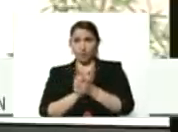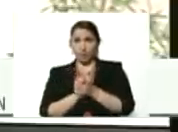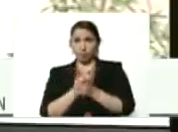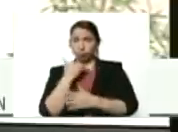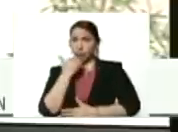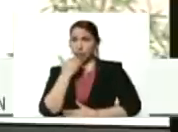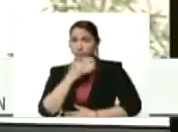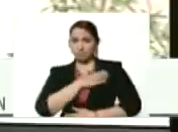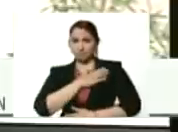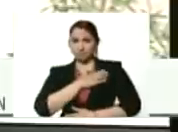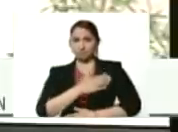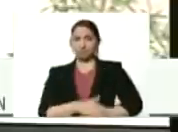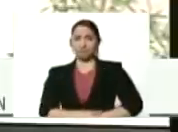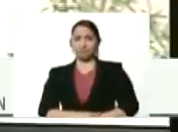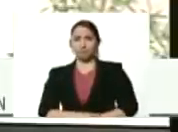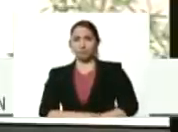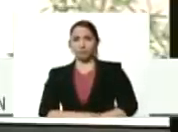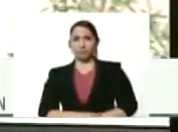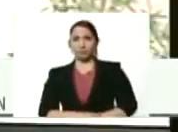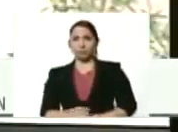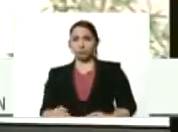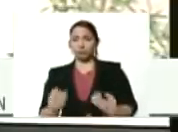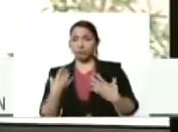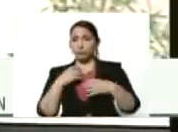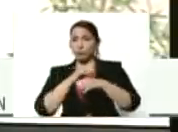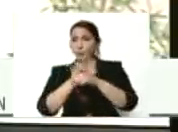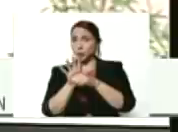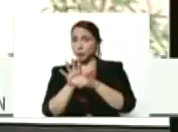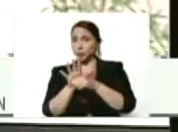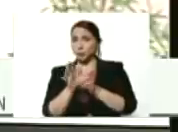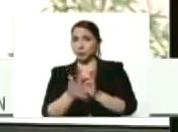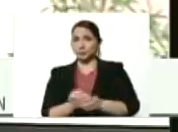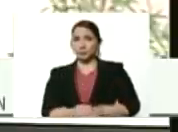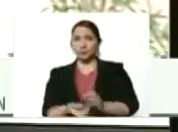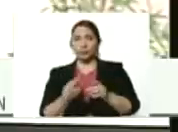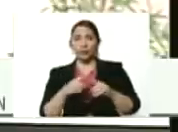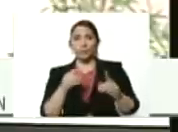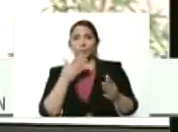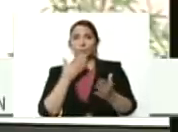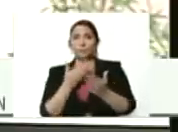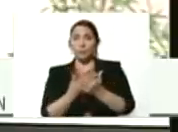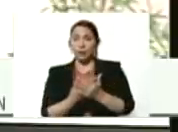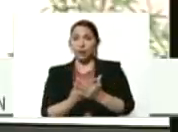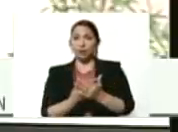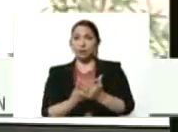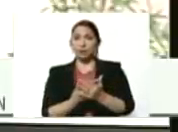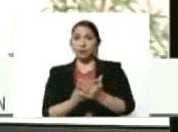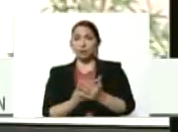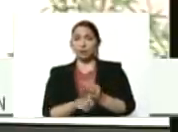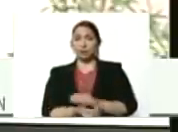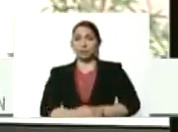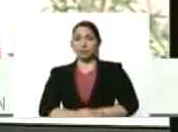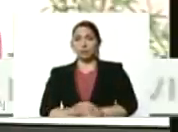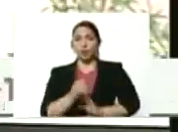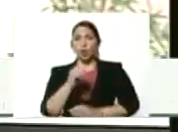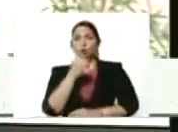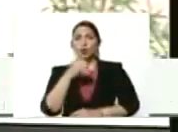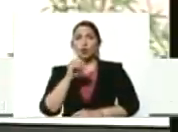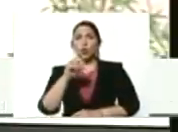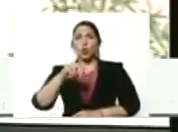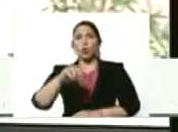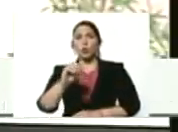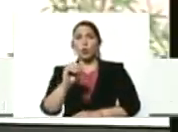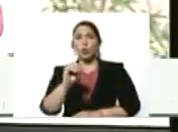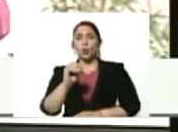cercano, que le dio coronavirus, pero que gracias a la ozonoterapia pasó